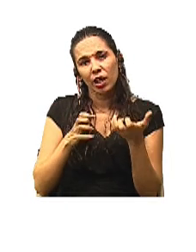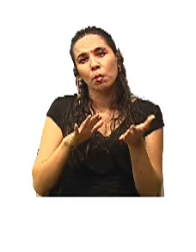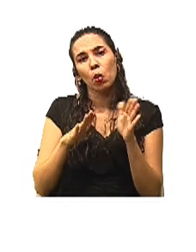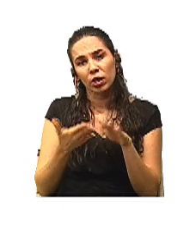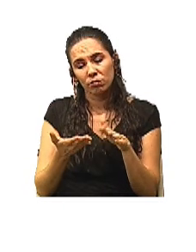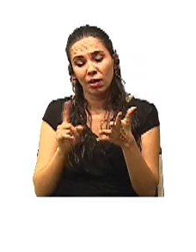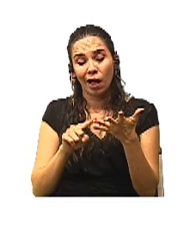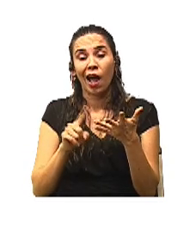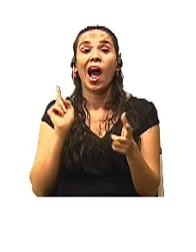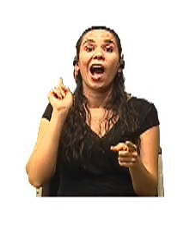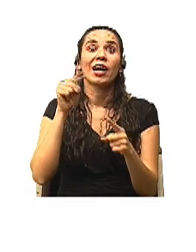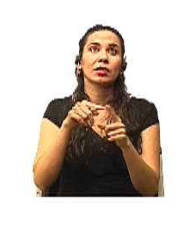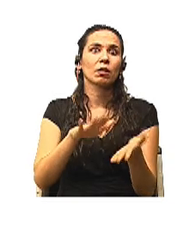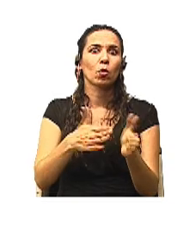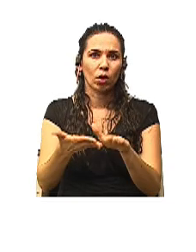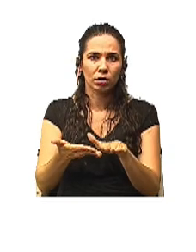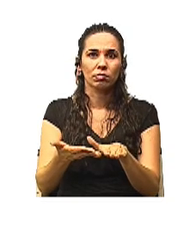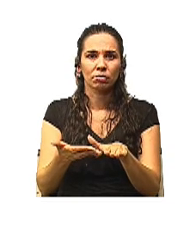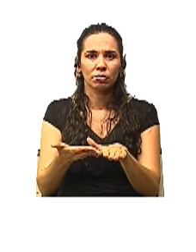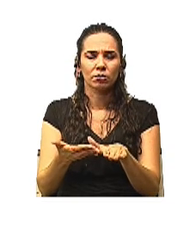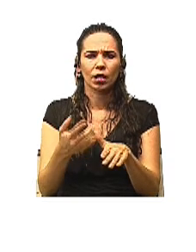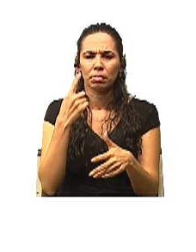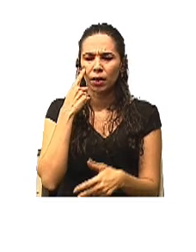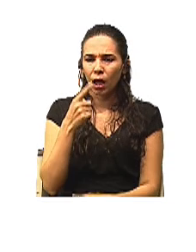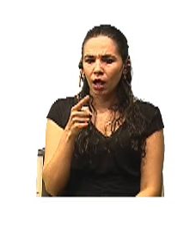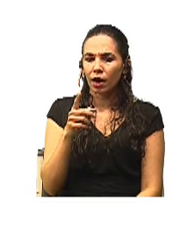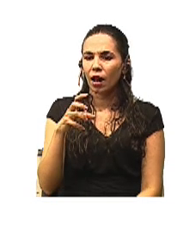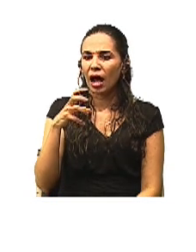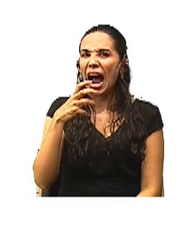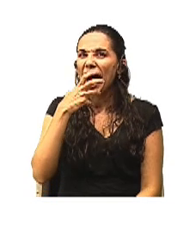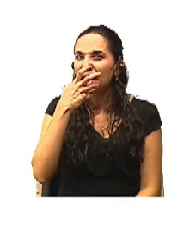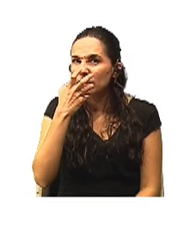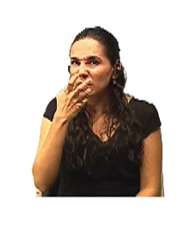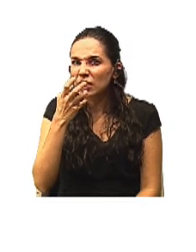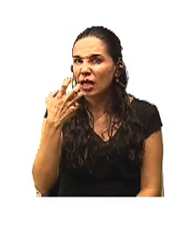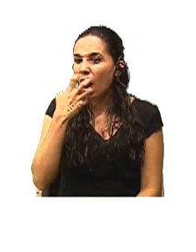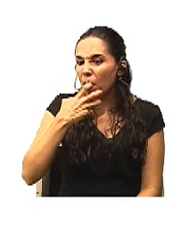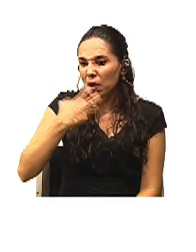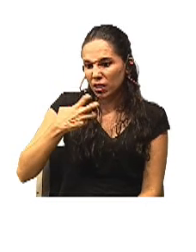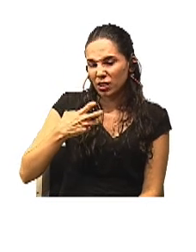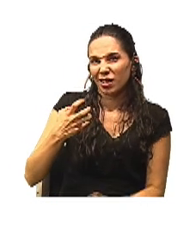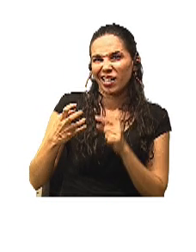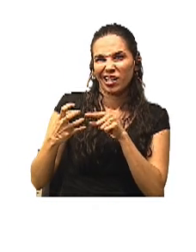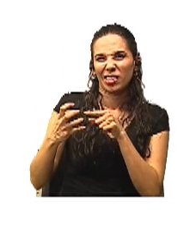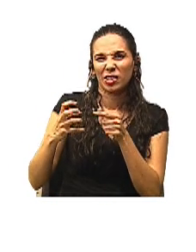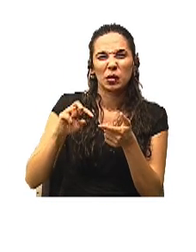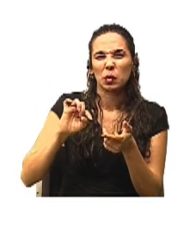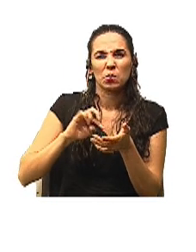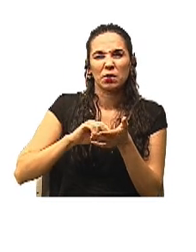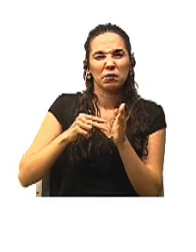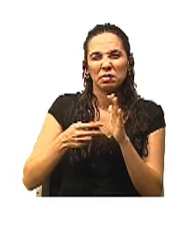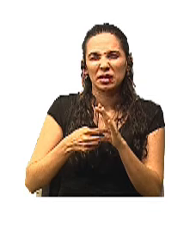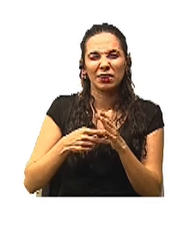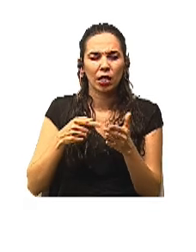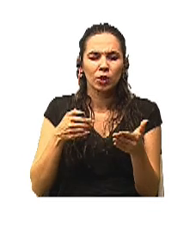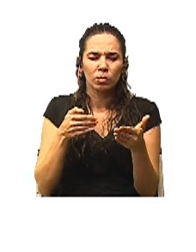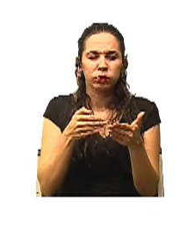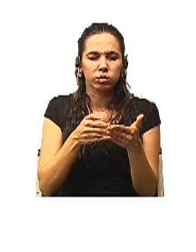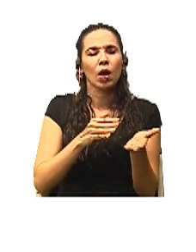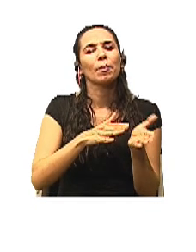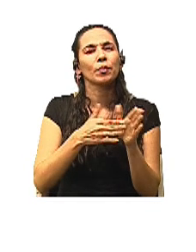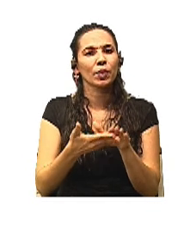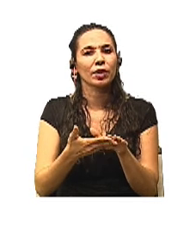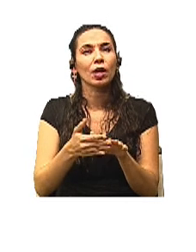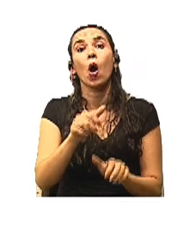hace. Entonces podemos ver que la manzana es transmisora de muerte. ¿Qué otros textos